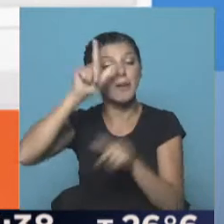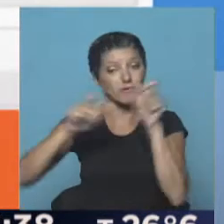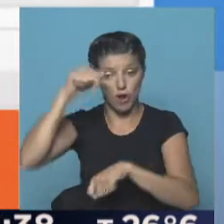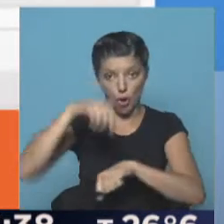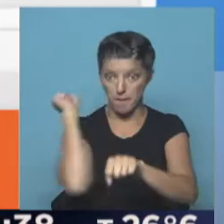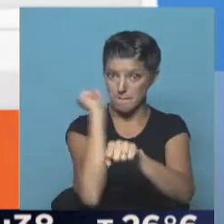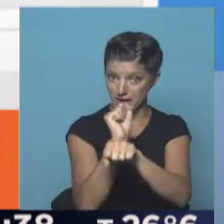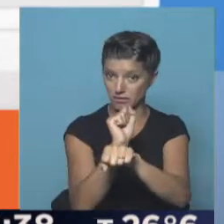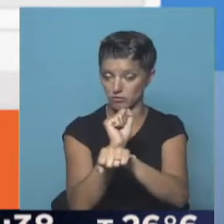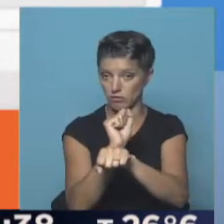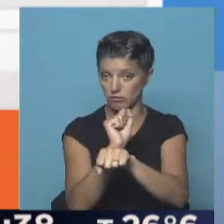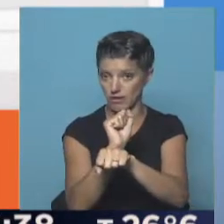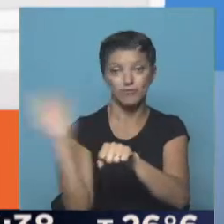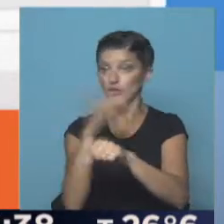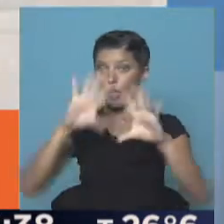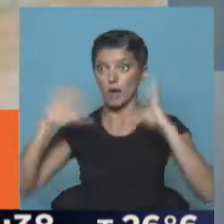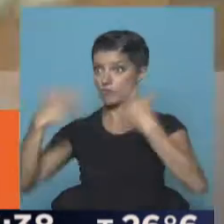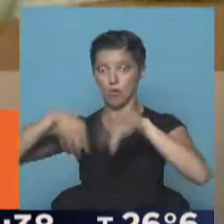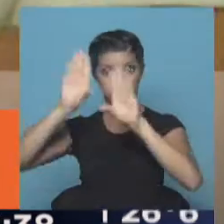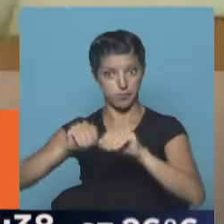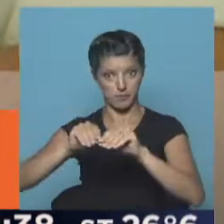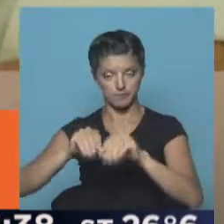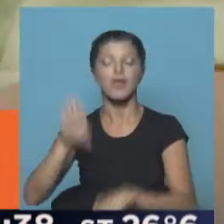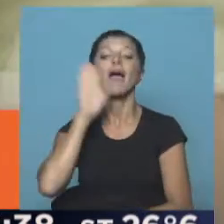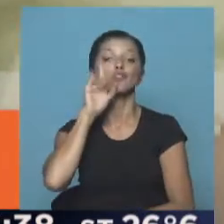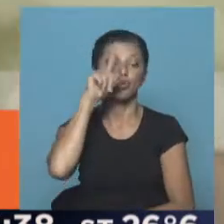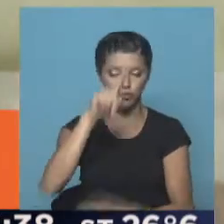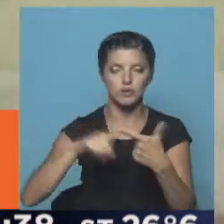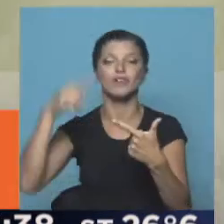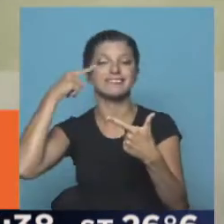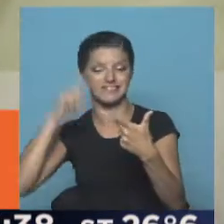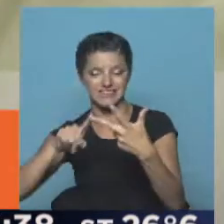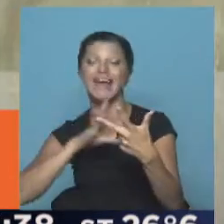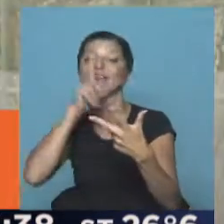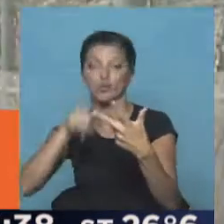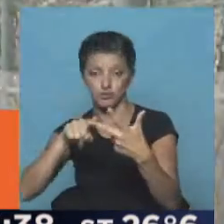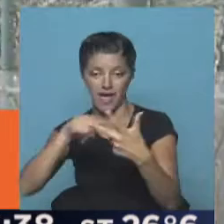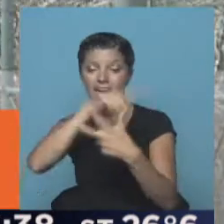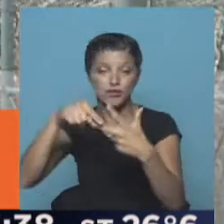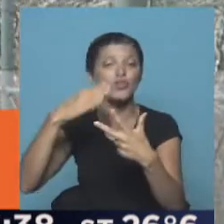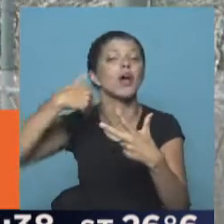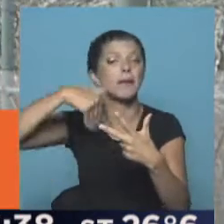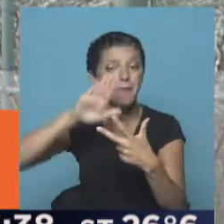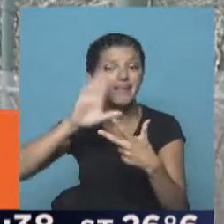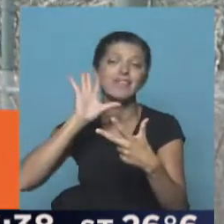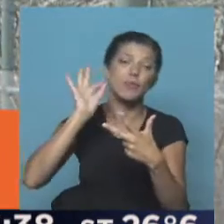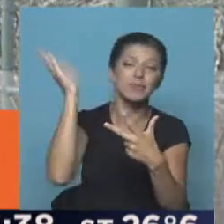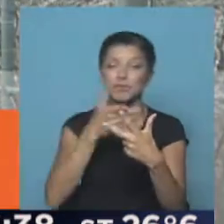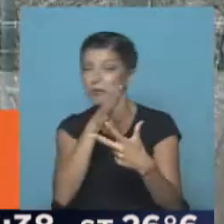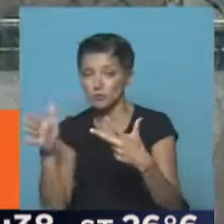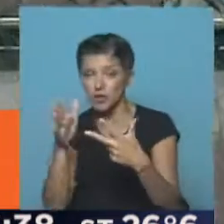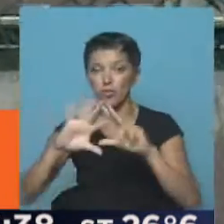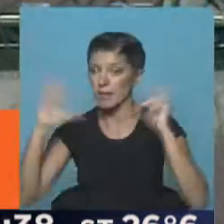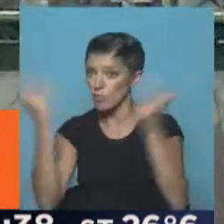encuentran privadas de la libertad en todo el mundo. Estados Unidos, China y Rusia concentran casi la mitad de la